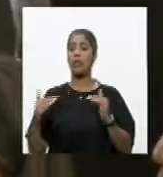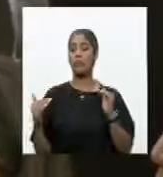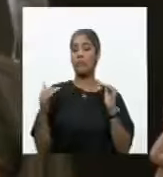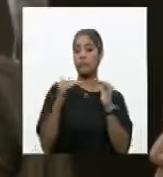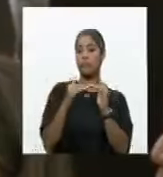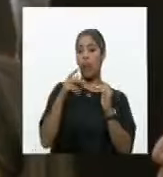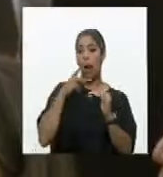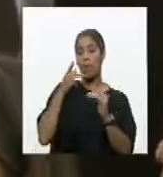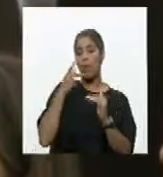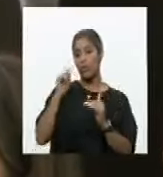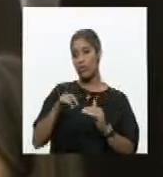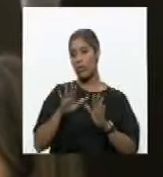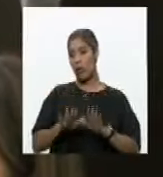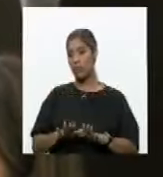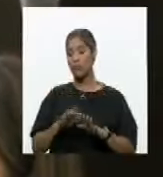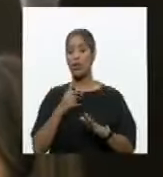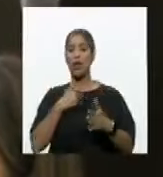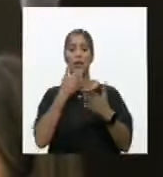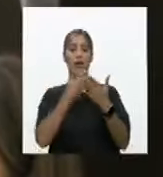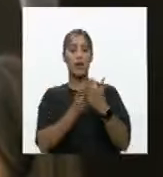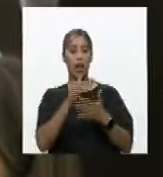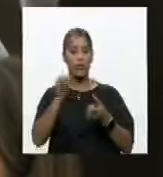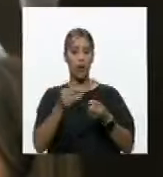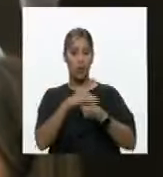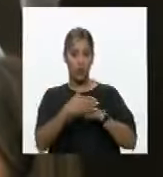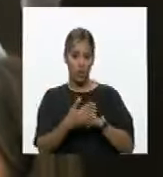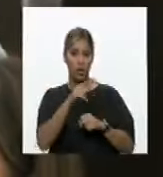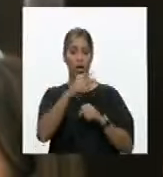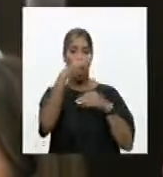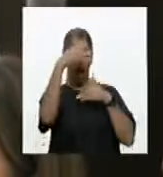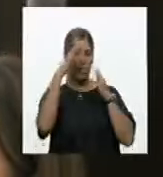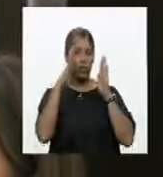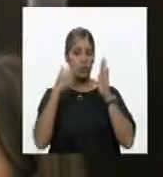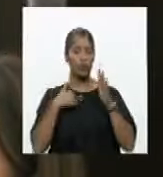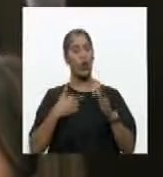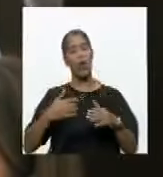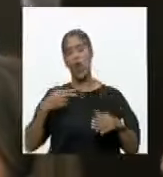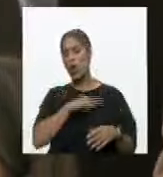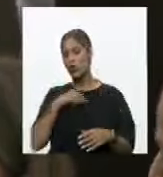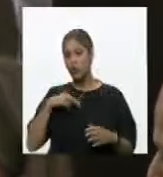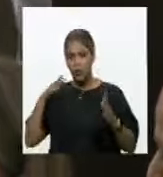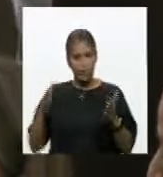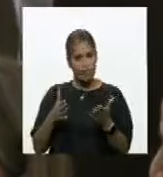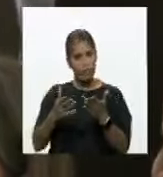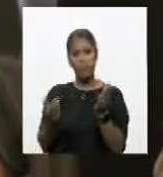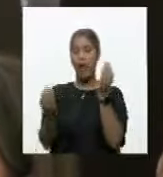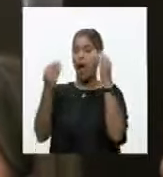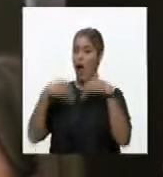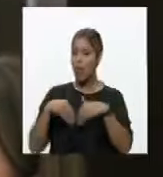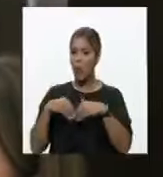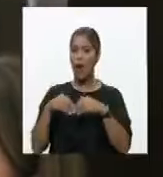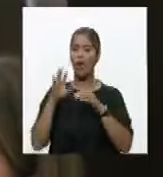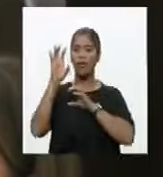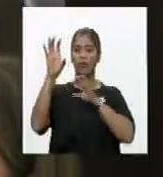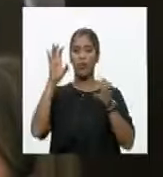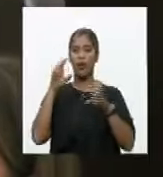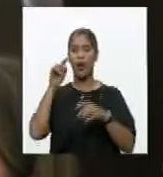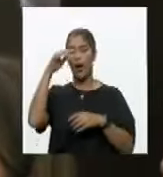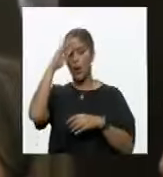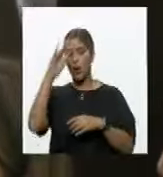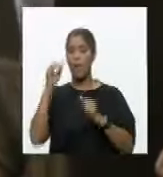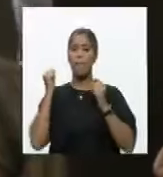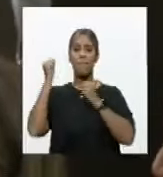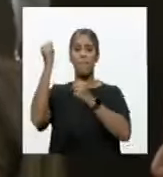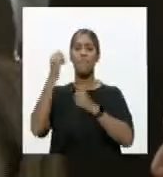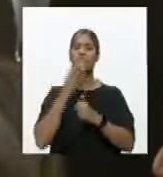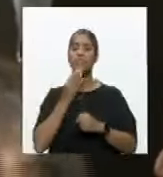estas políticas. Agradecer al ciudadano presidente por la atención y bueno, seguimos fortaleciendo el convenio bilateral de nuestro pueblo. Que viva Fidel, que